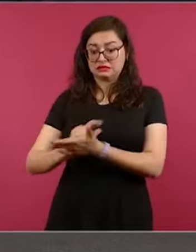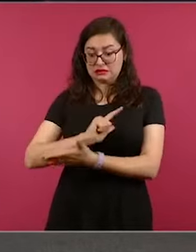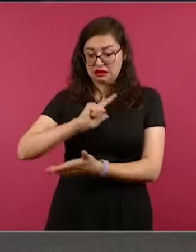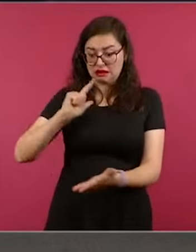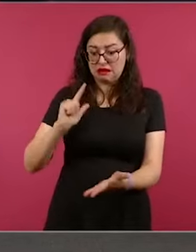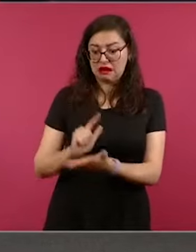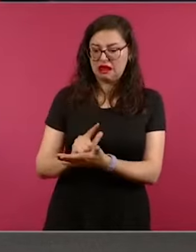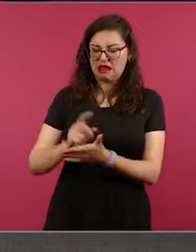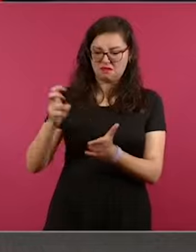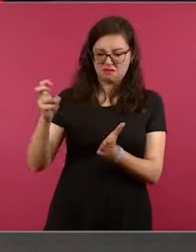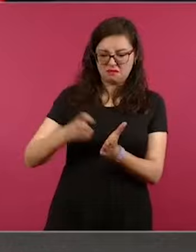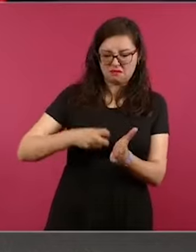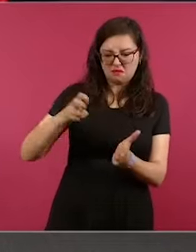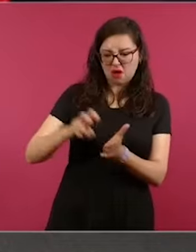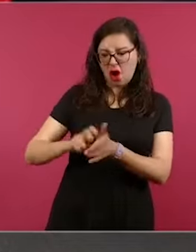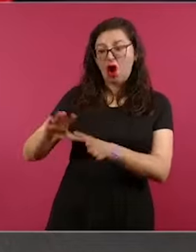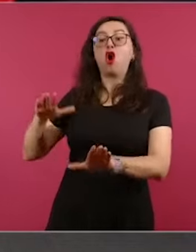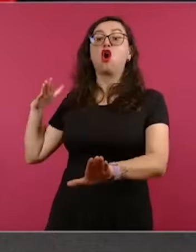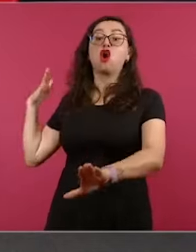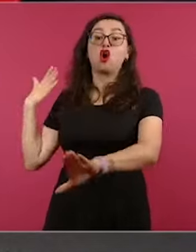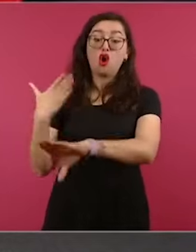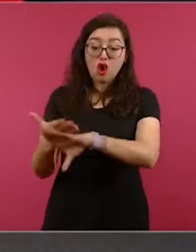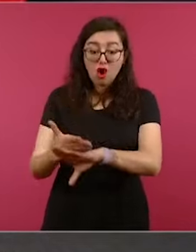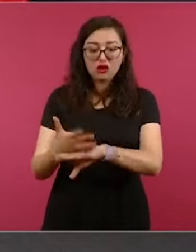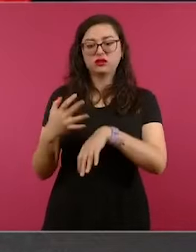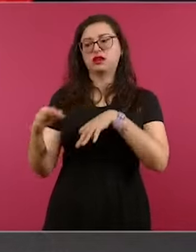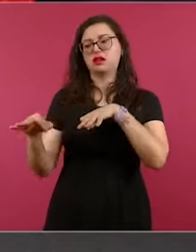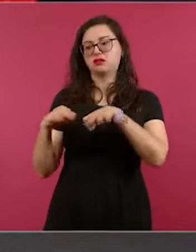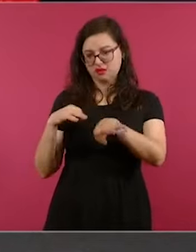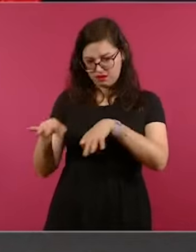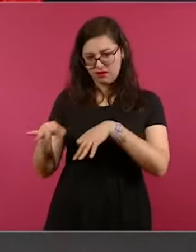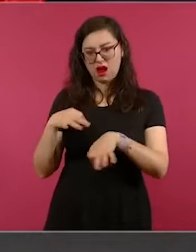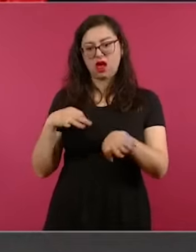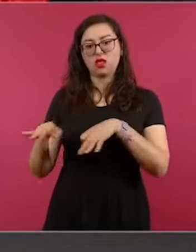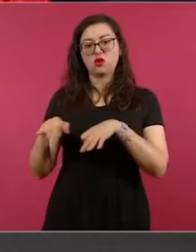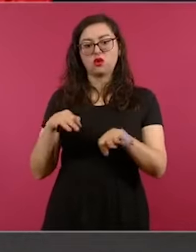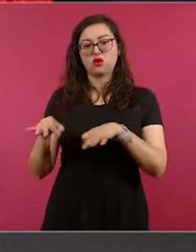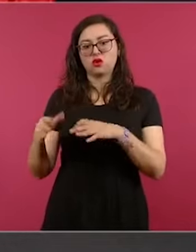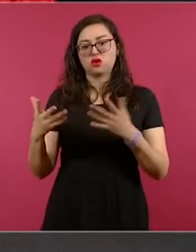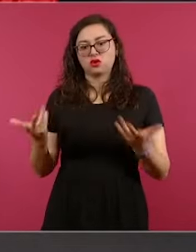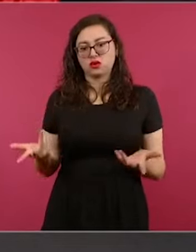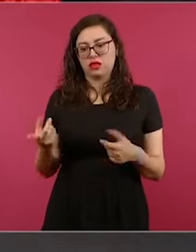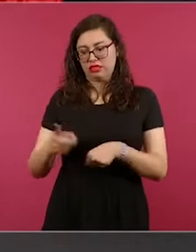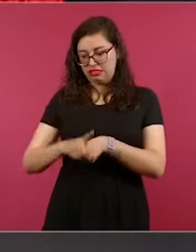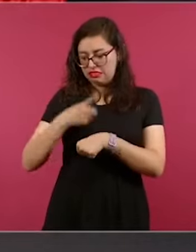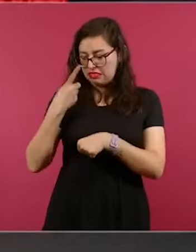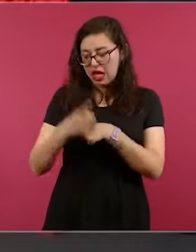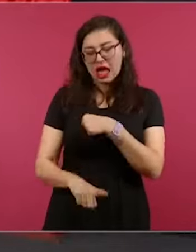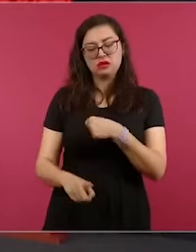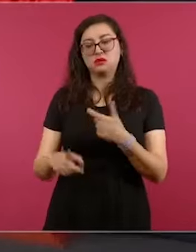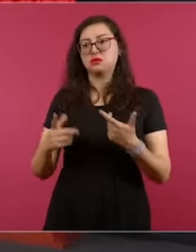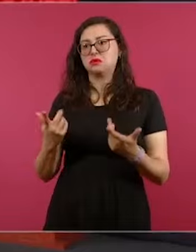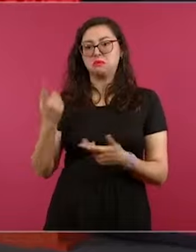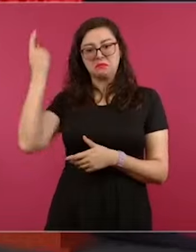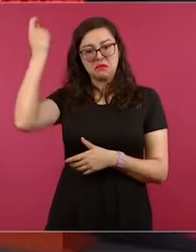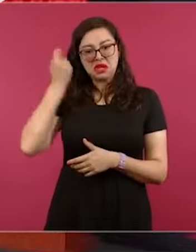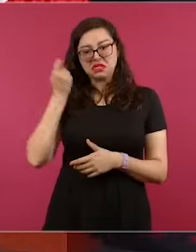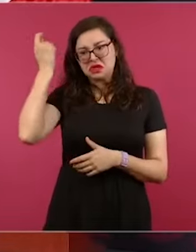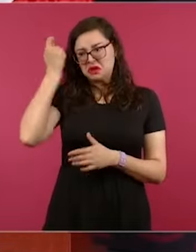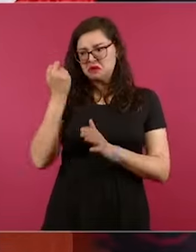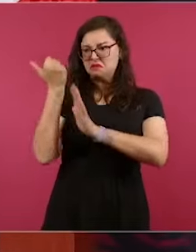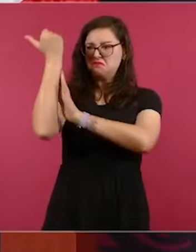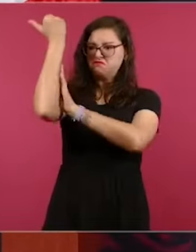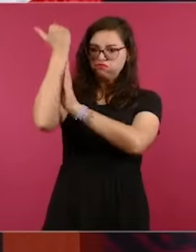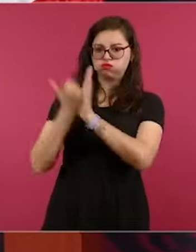agravio un daño causado en el periodo neoliberal el mandatario reconoció que